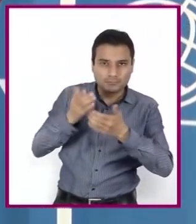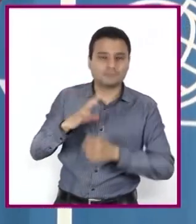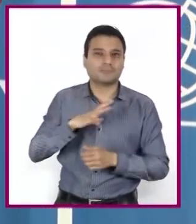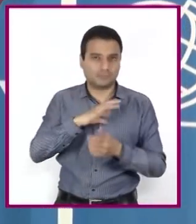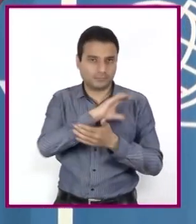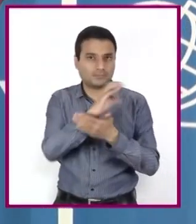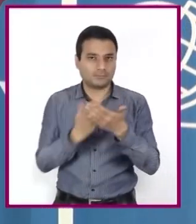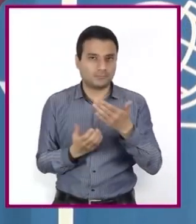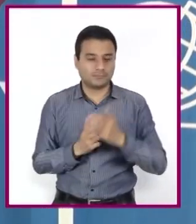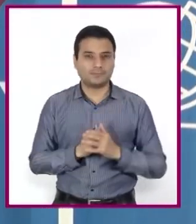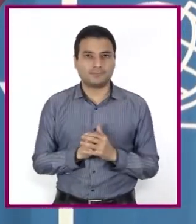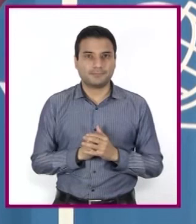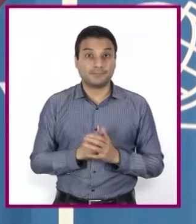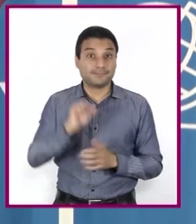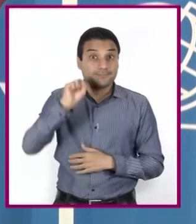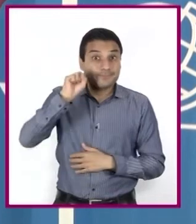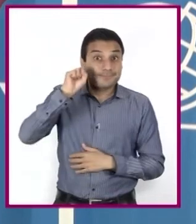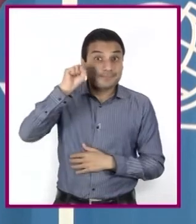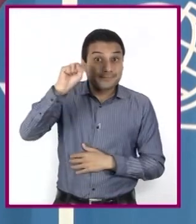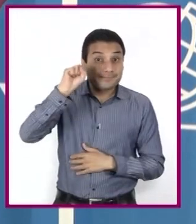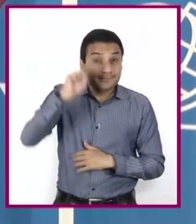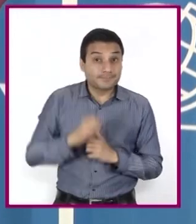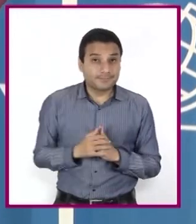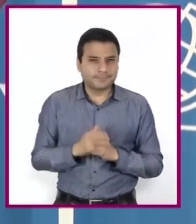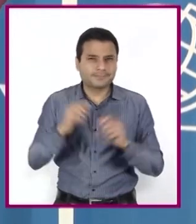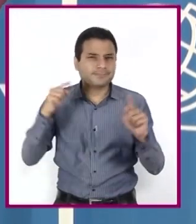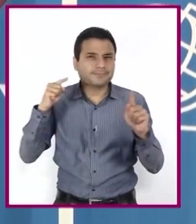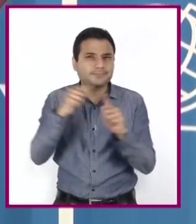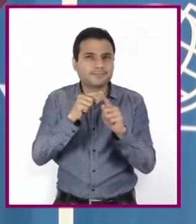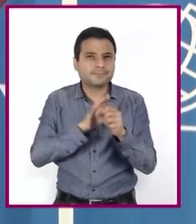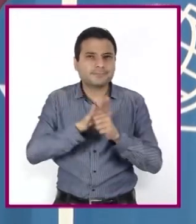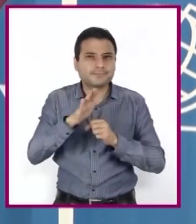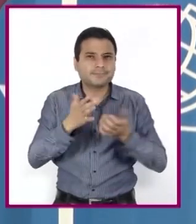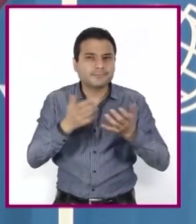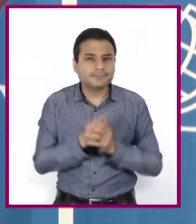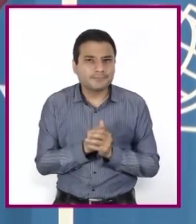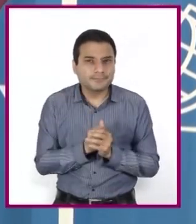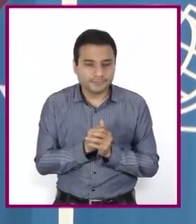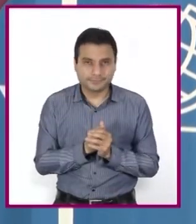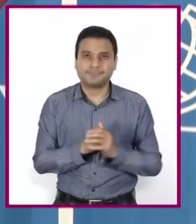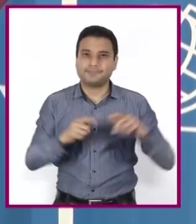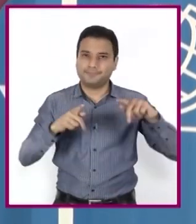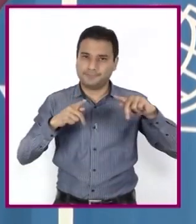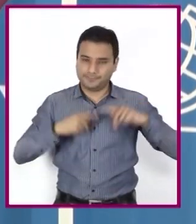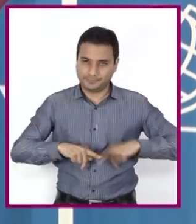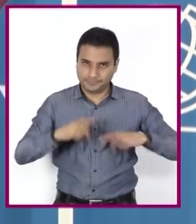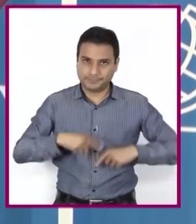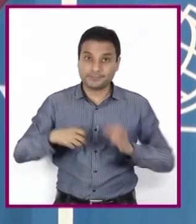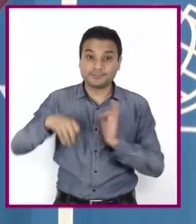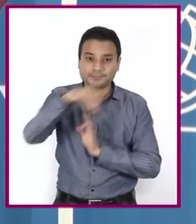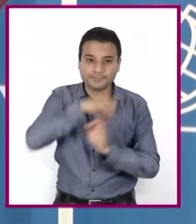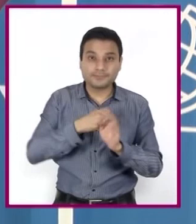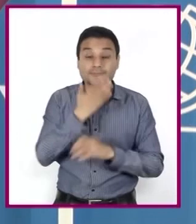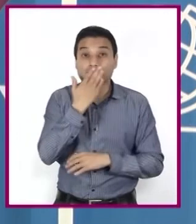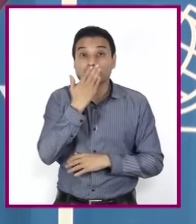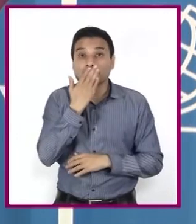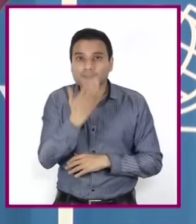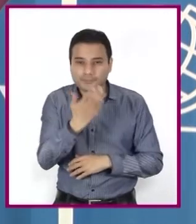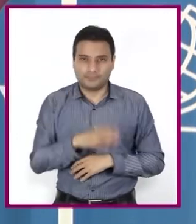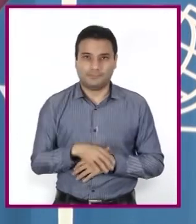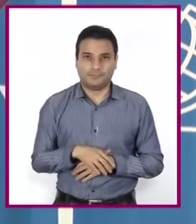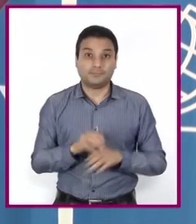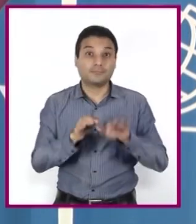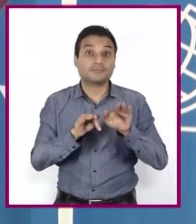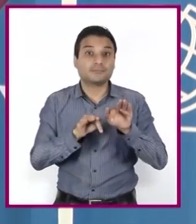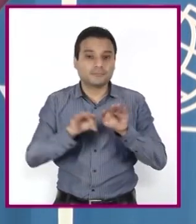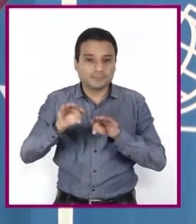contrato. El sindicato tiene como objetivo principal el bienestar de sus miembros, es decir, asegurar